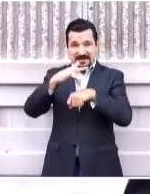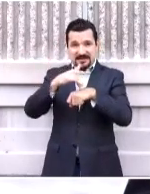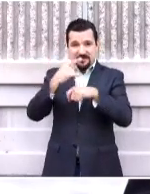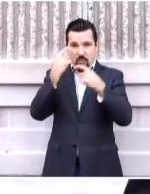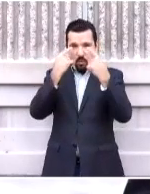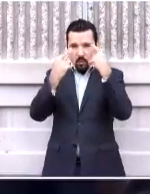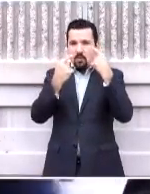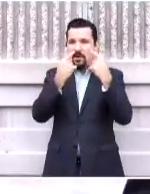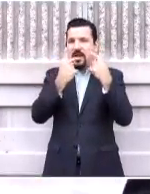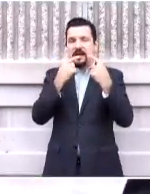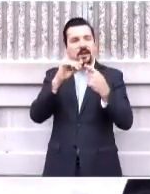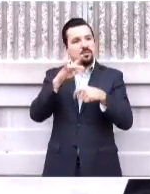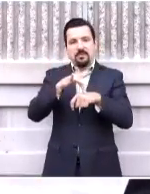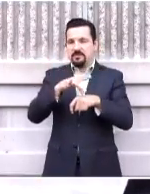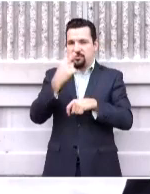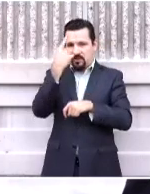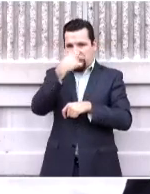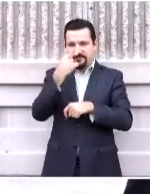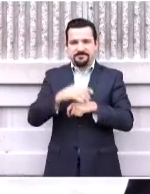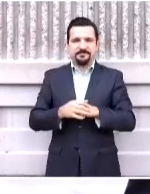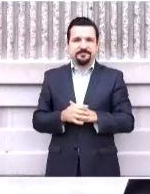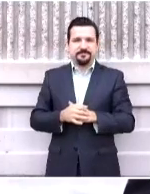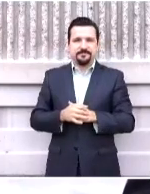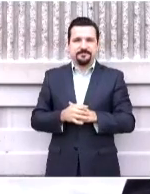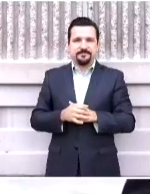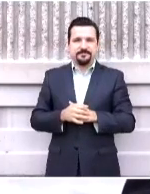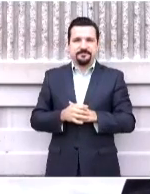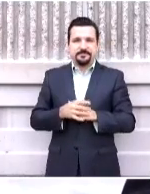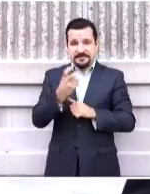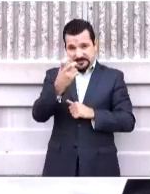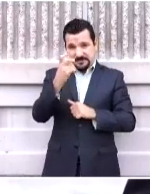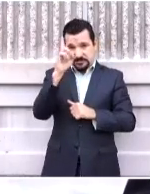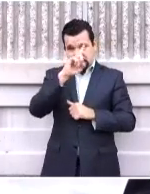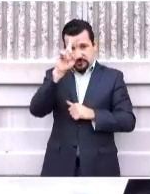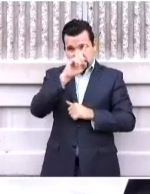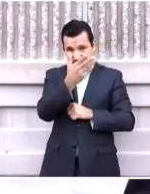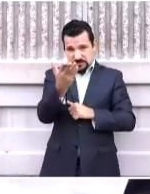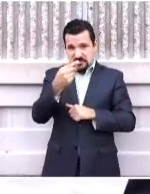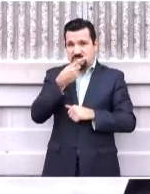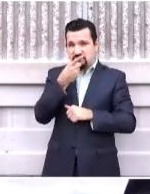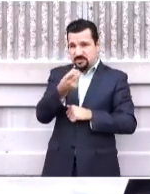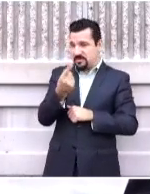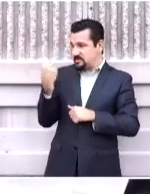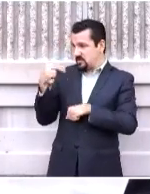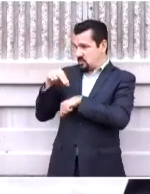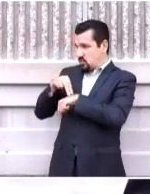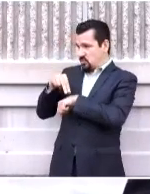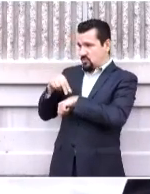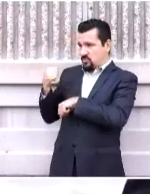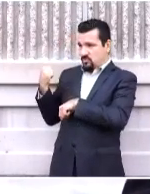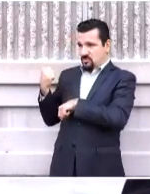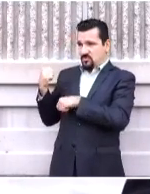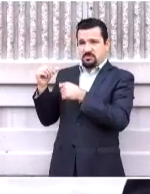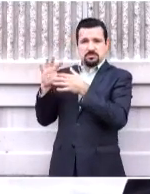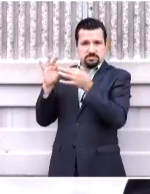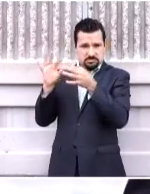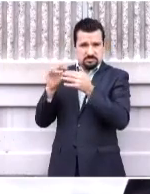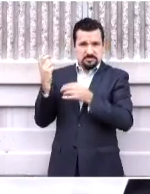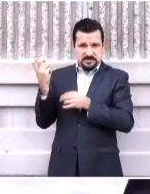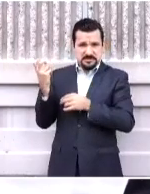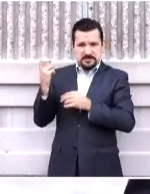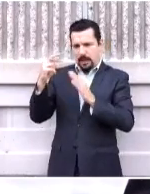el resto de nuestra cara. Entonces, estas medidas, como dijo el doctor Álvarez, ya están establecidas, son